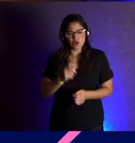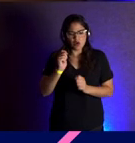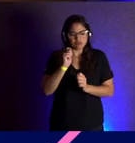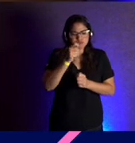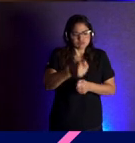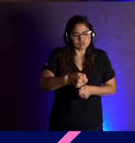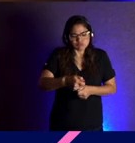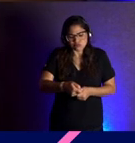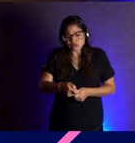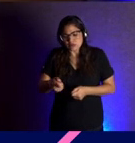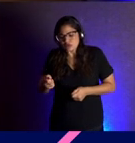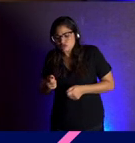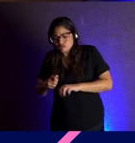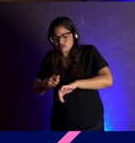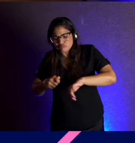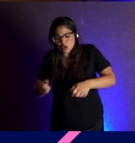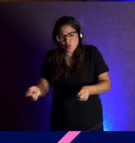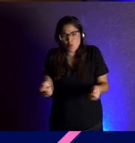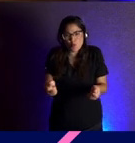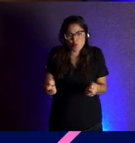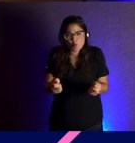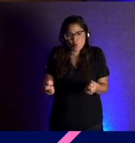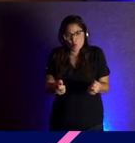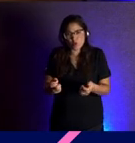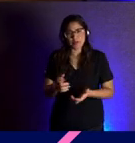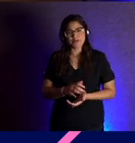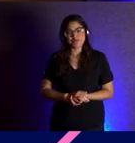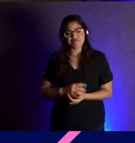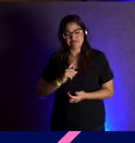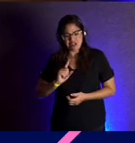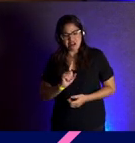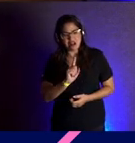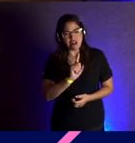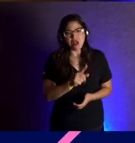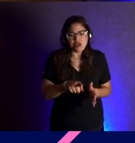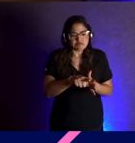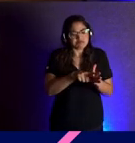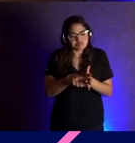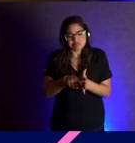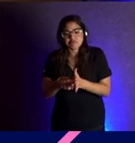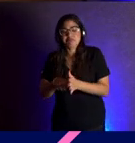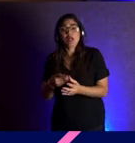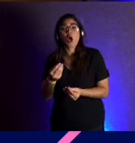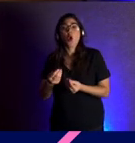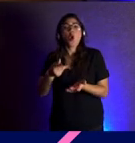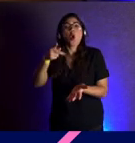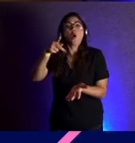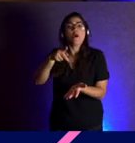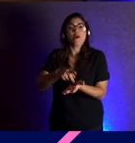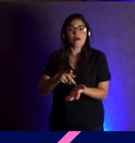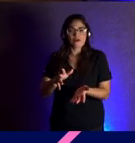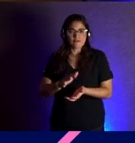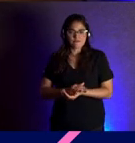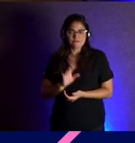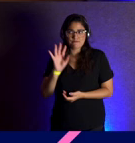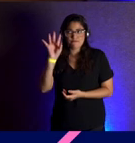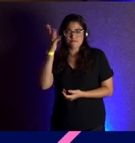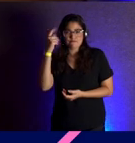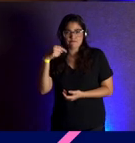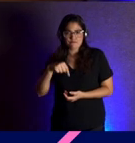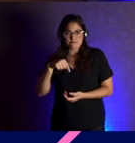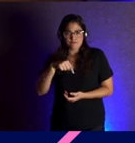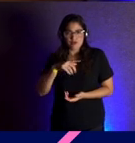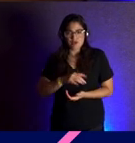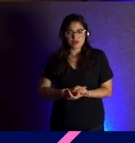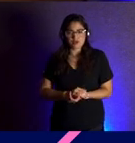Potencial mina, ¿eh? Hay que ir al terreno y hacer más estudios para efectivamente saber si es una mina. Lo mismo aquí. Sabíamos que había fuego aquí,